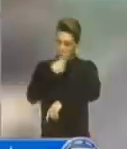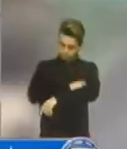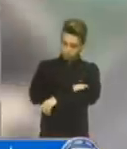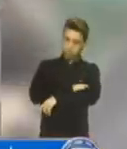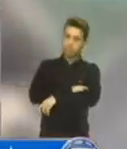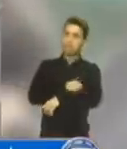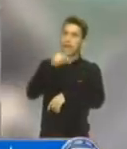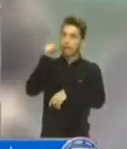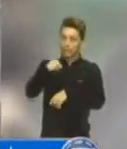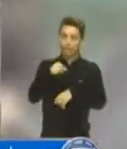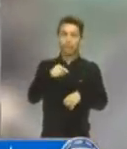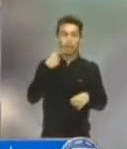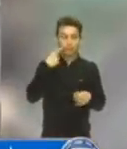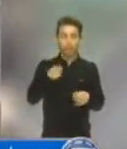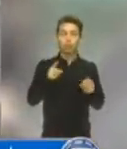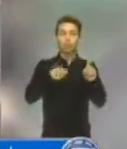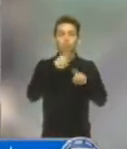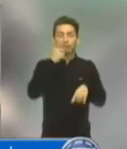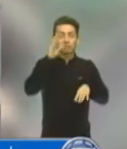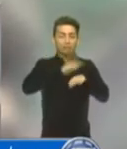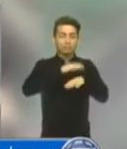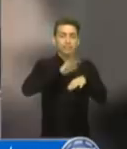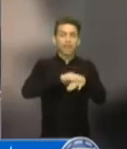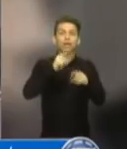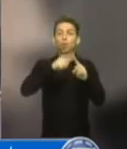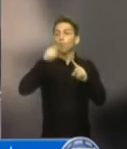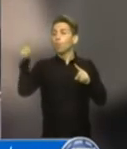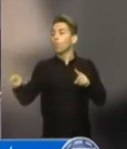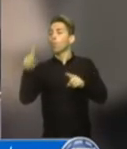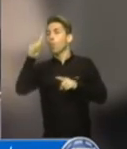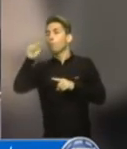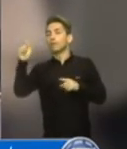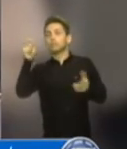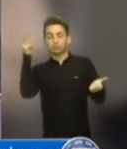la cita para la segunda dosis dentro de un mes.